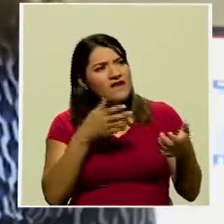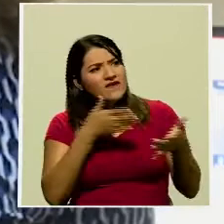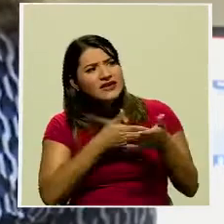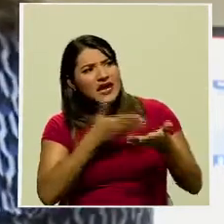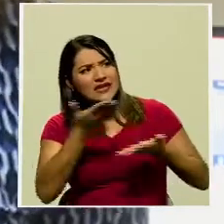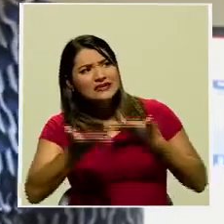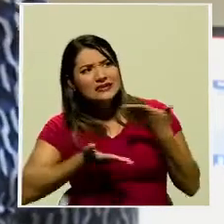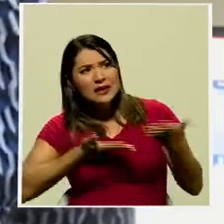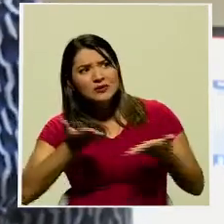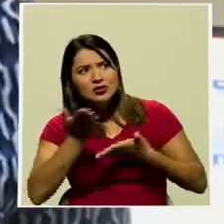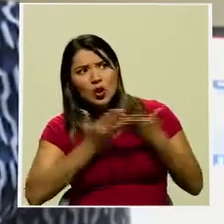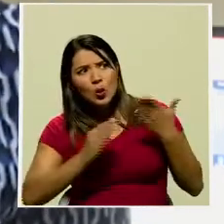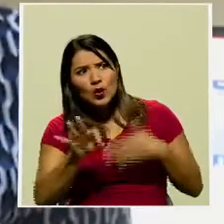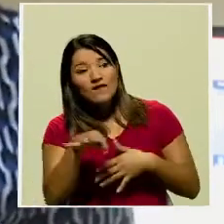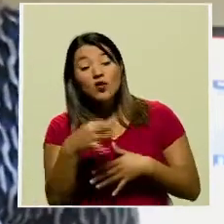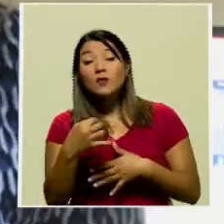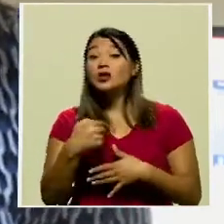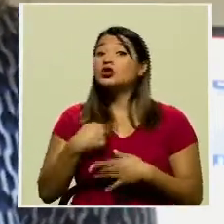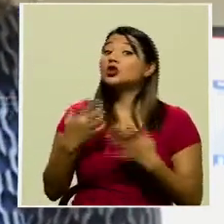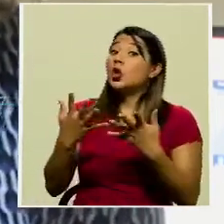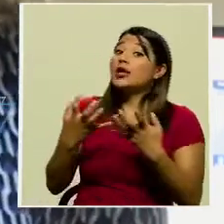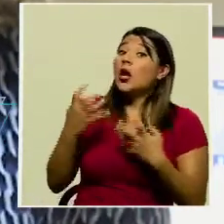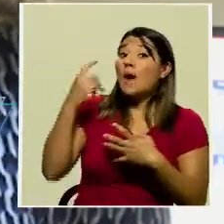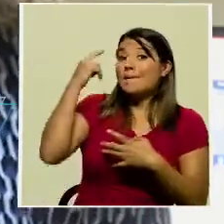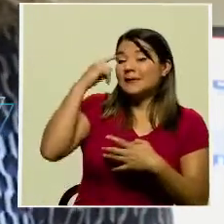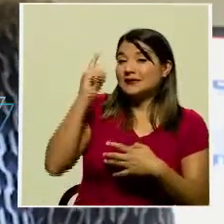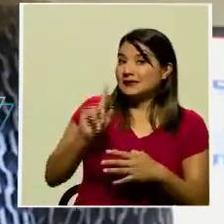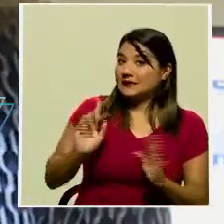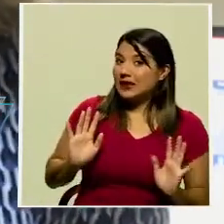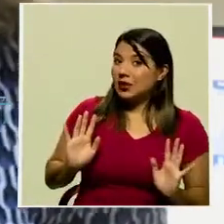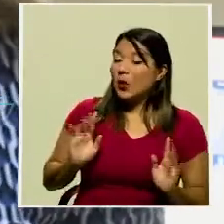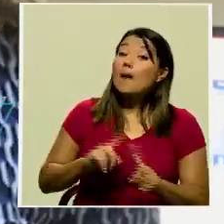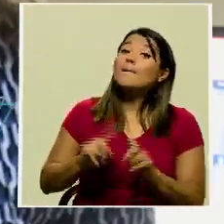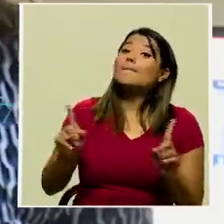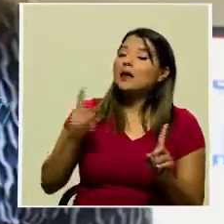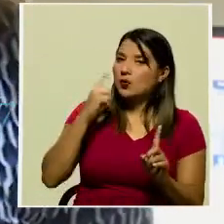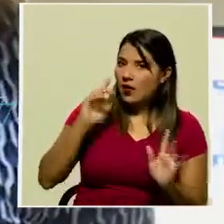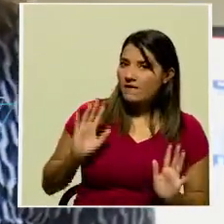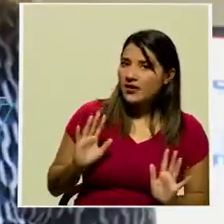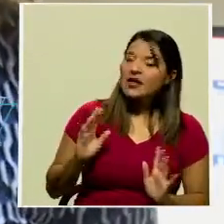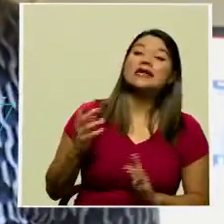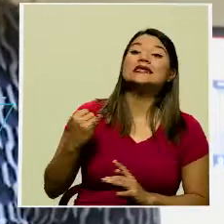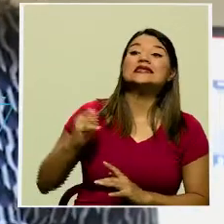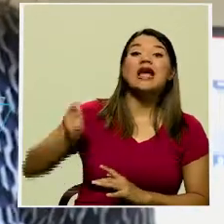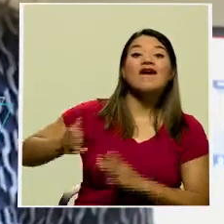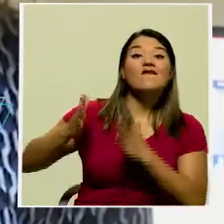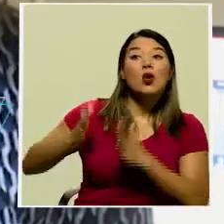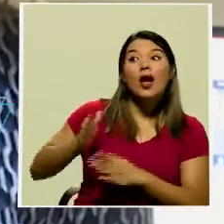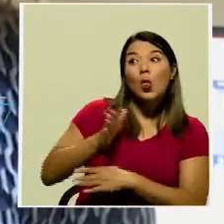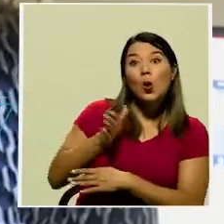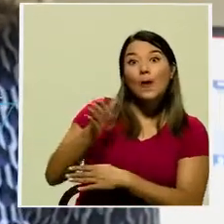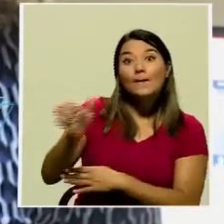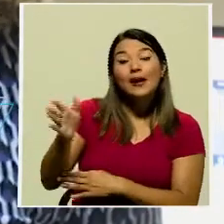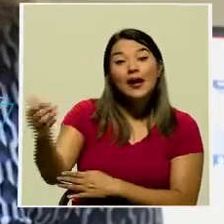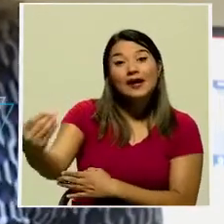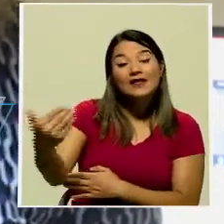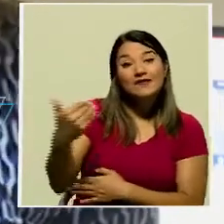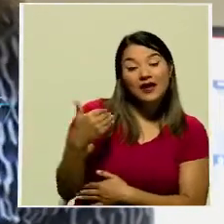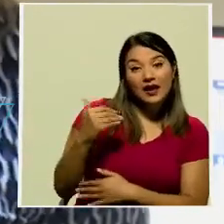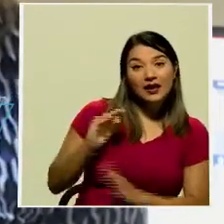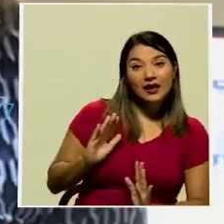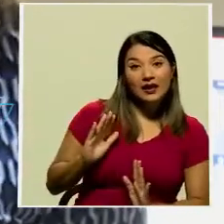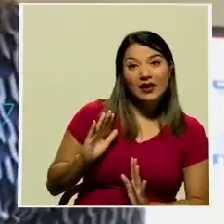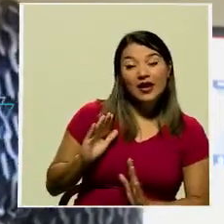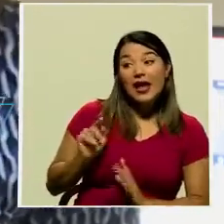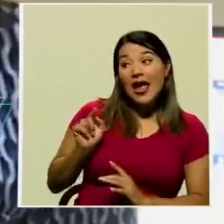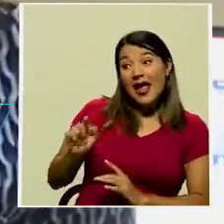Bueno, quisiéramos pensar que no, ¿verdad? Pero vamos a ver, un procurador que tenga que ir y venir, ¿verdad? Ellos están hasta